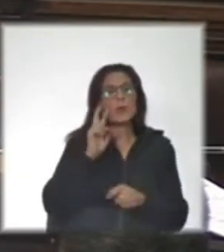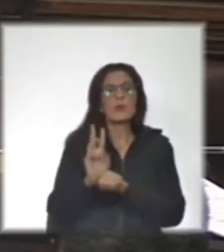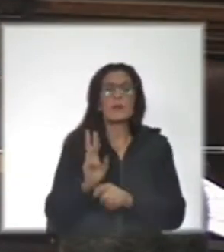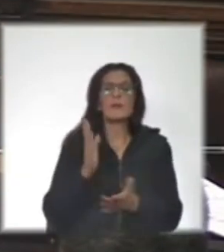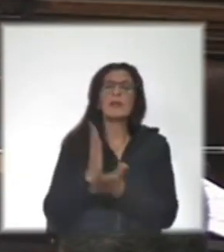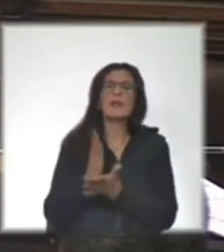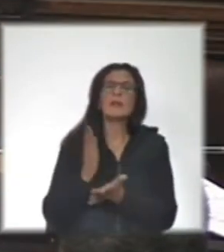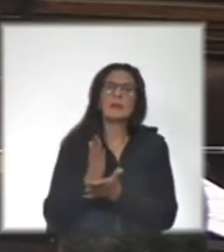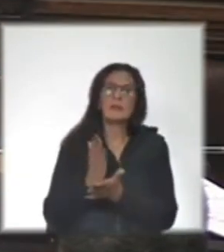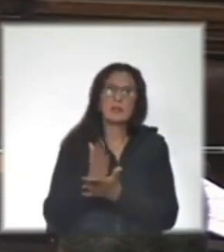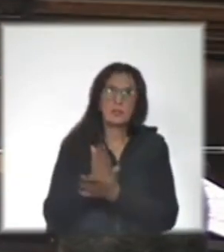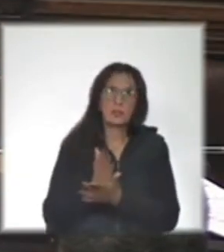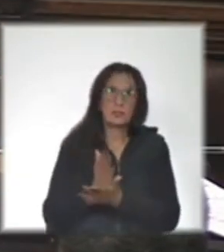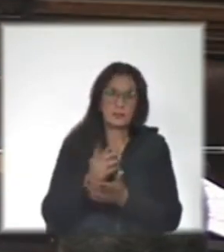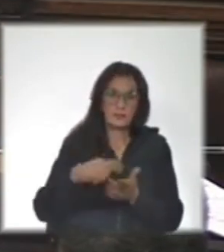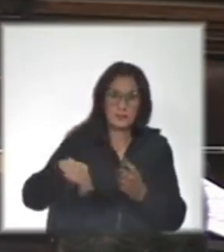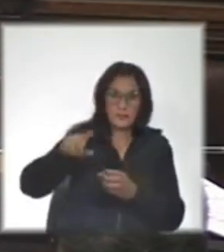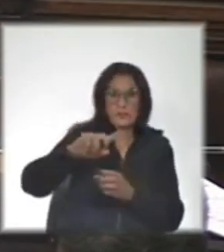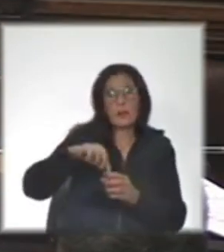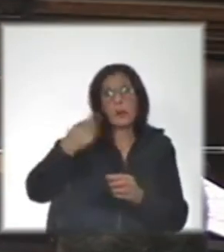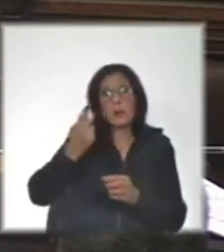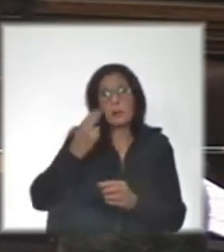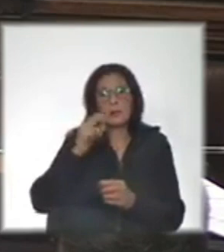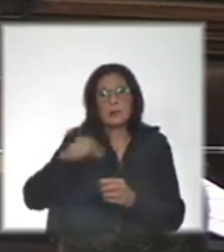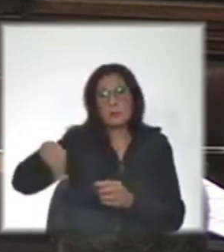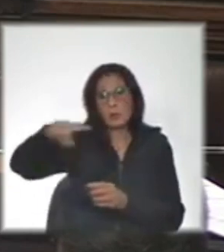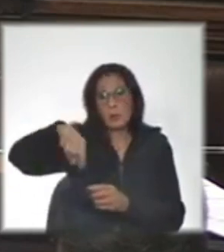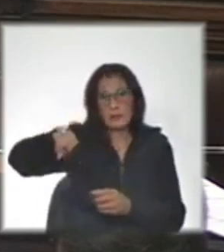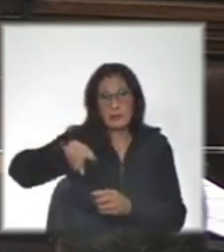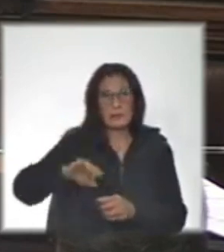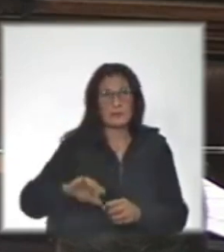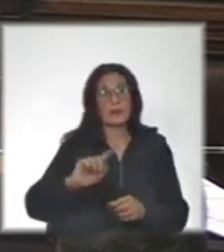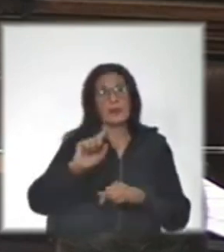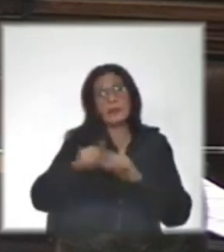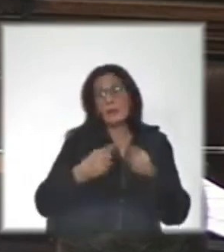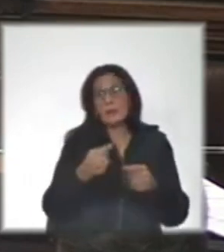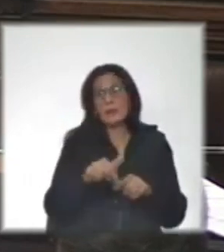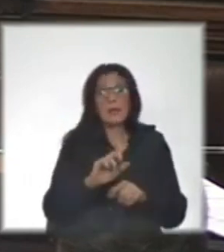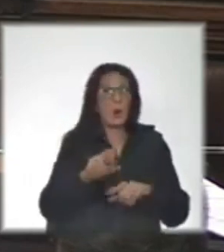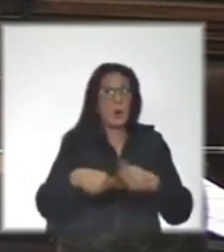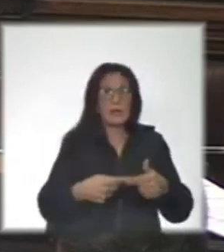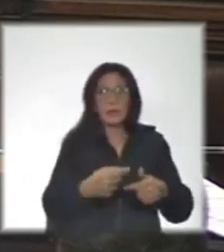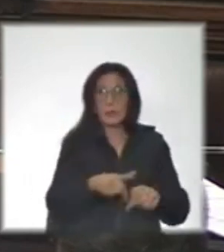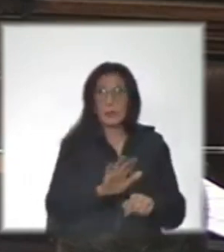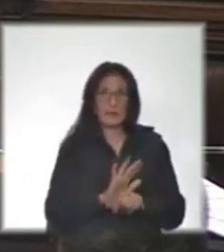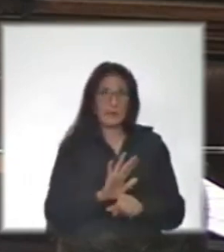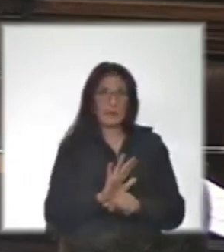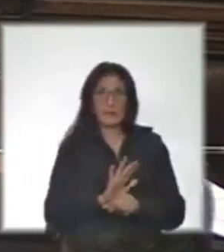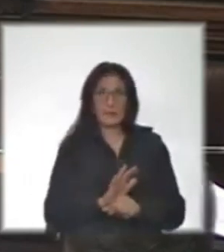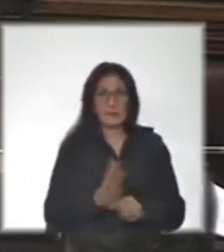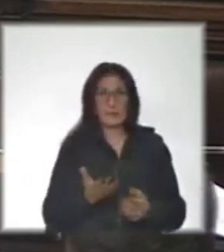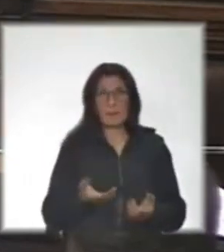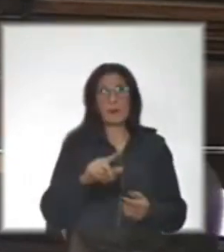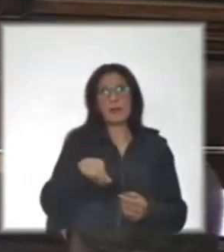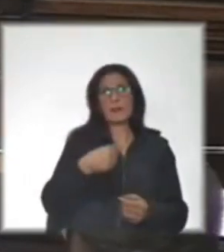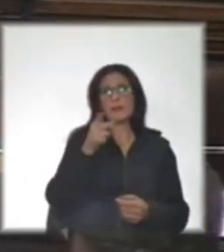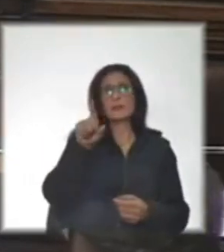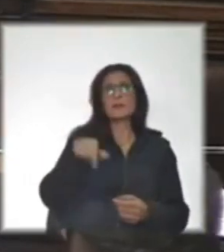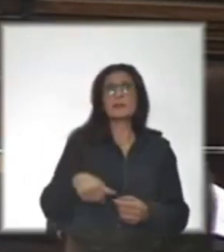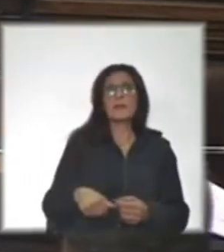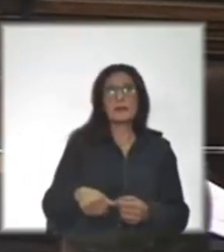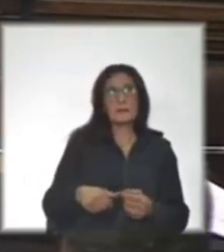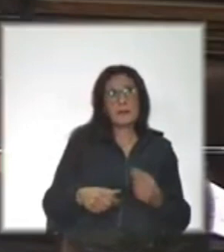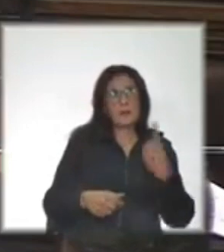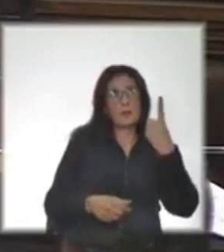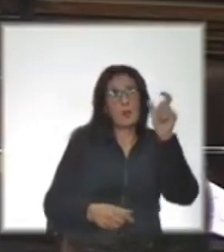los problemas sociales los arreglan usted entre ustedes. Y la libertad de opinión que continúa así. Porque la libertad de opinión deviene de lo que